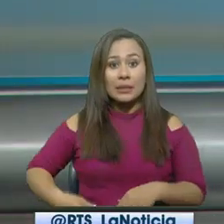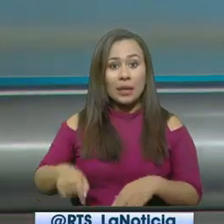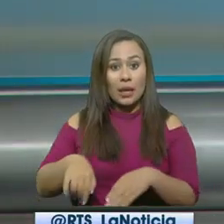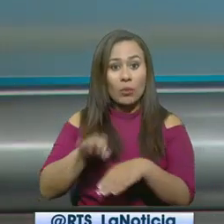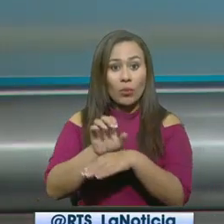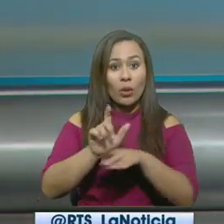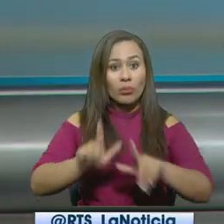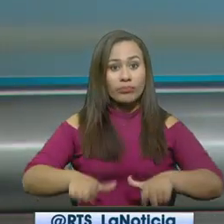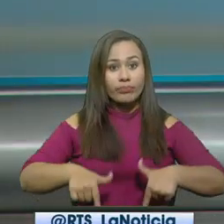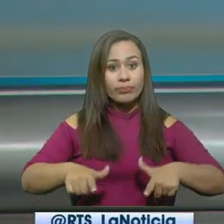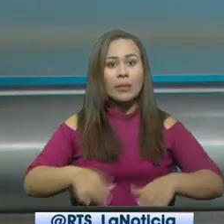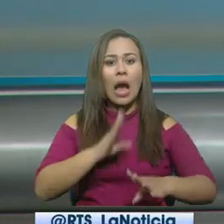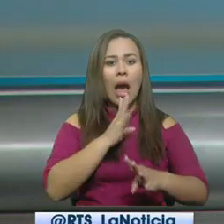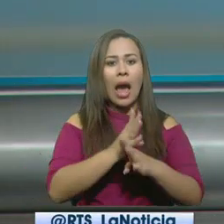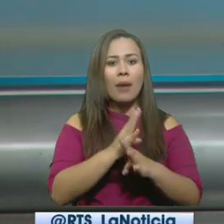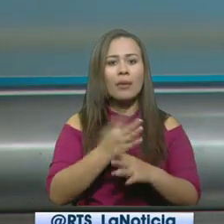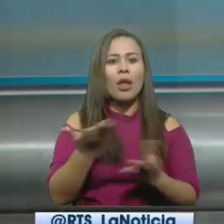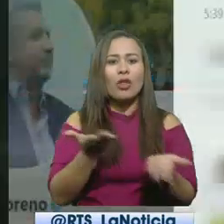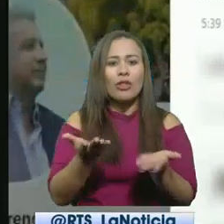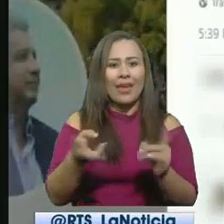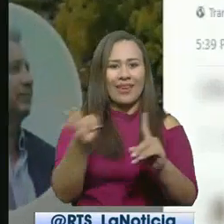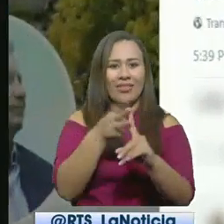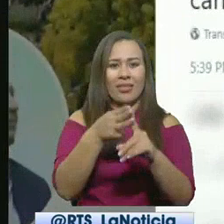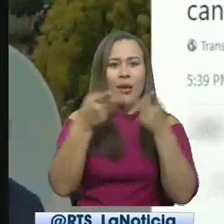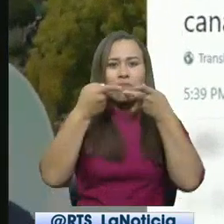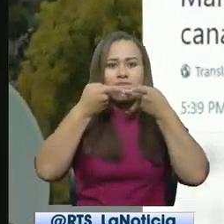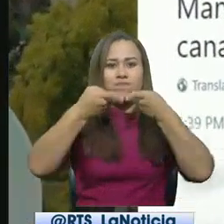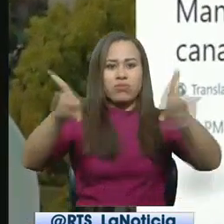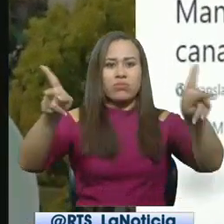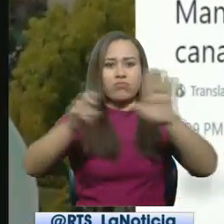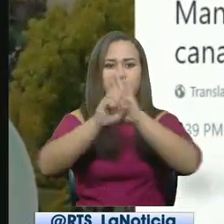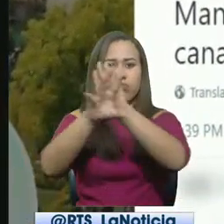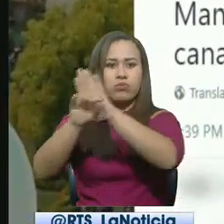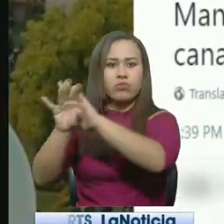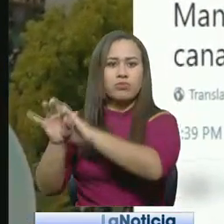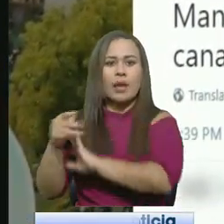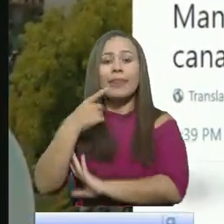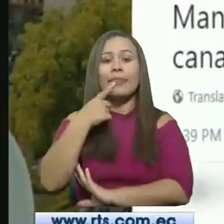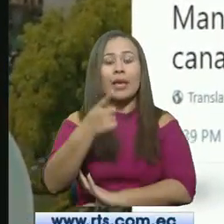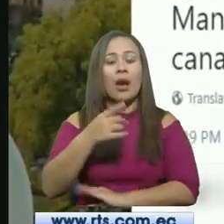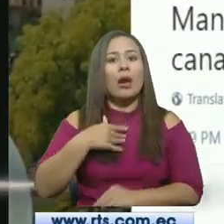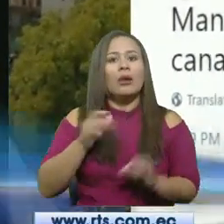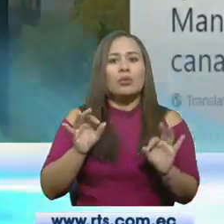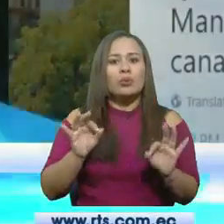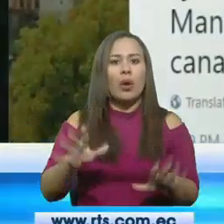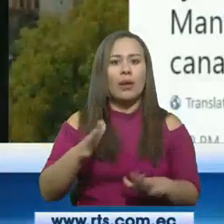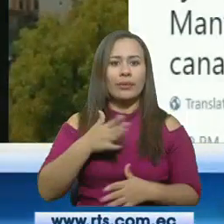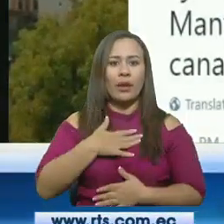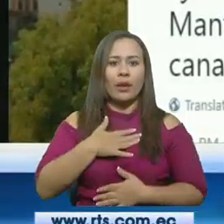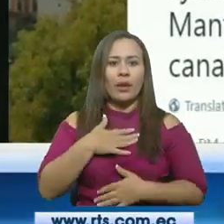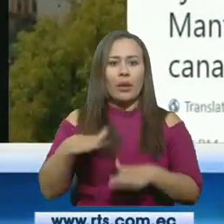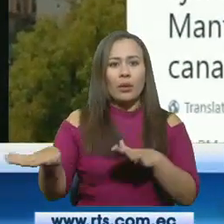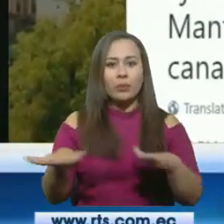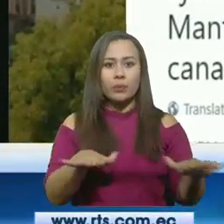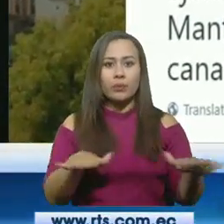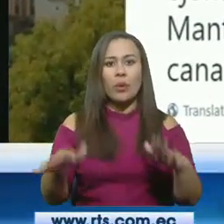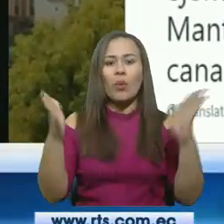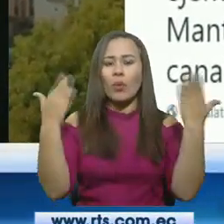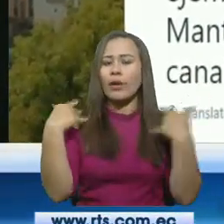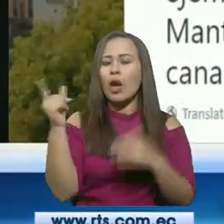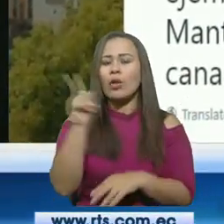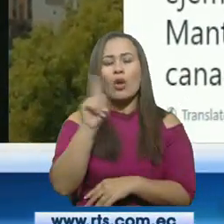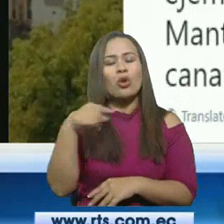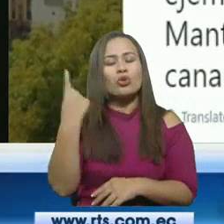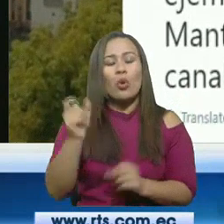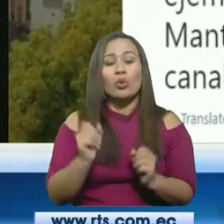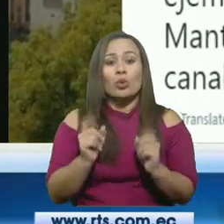Lenín Moreno, se pronunció vía redes sociales. En su cuenta de Twitter dijo: afortunadamente el temblor en Guayaquil no fue más